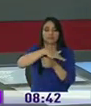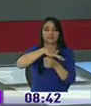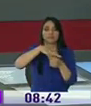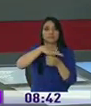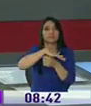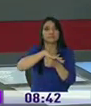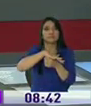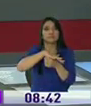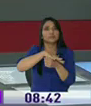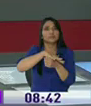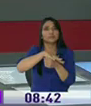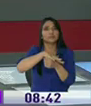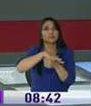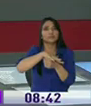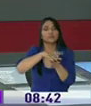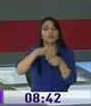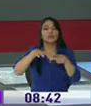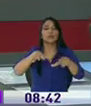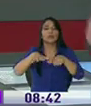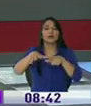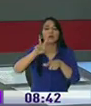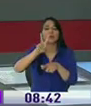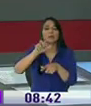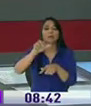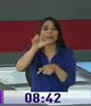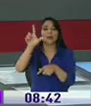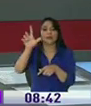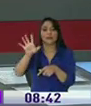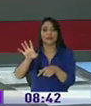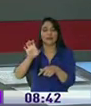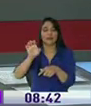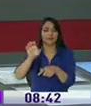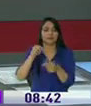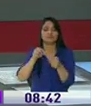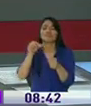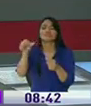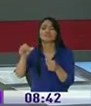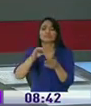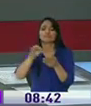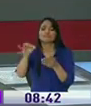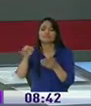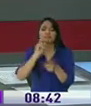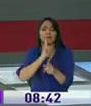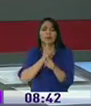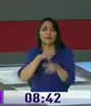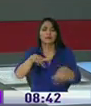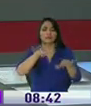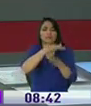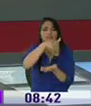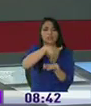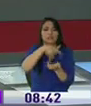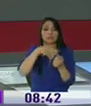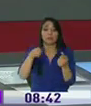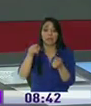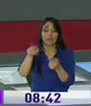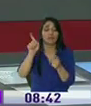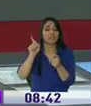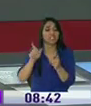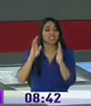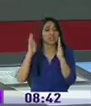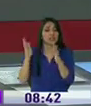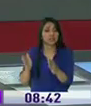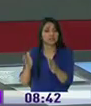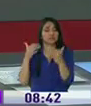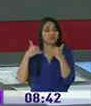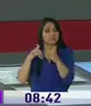este sector maravilloso del Valle de los Chillos, un poquito alejado del centro urbano, pero que vale la pena